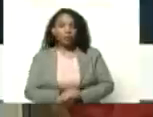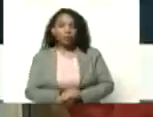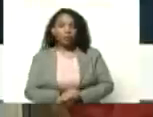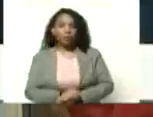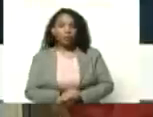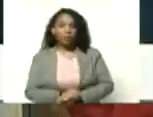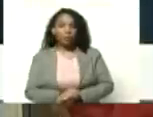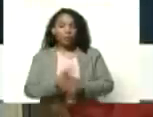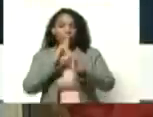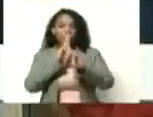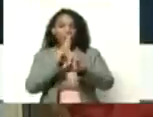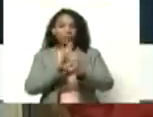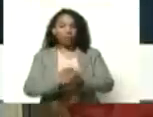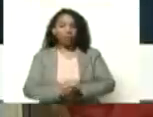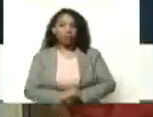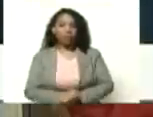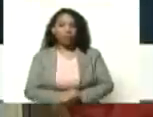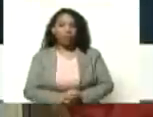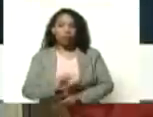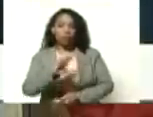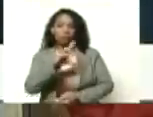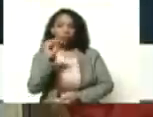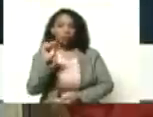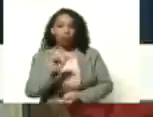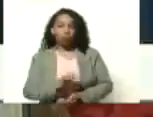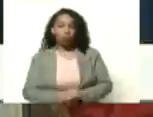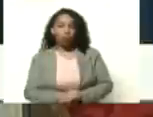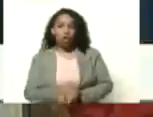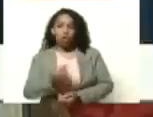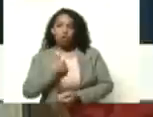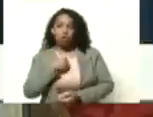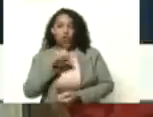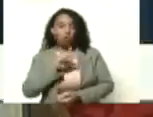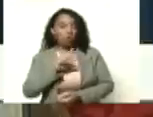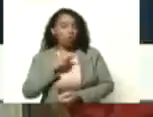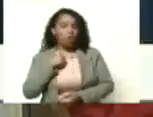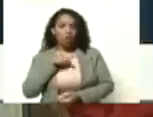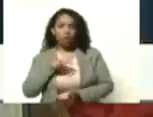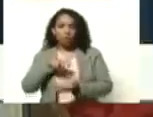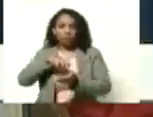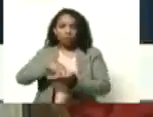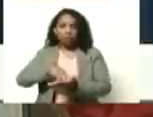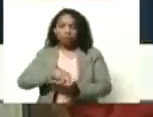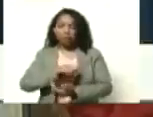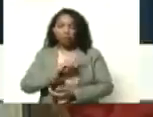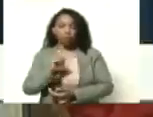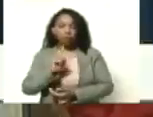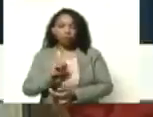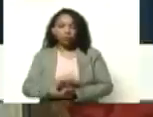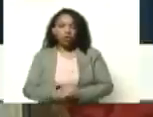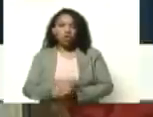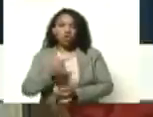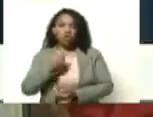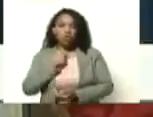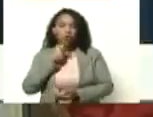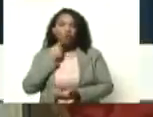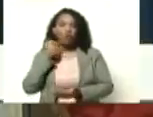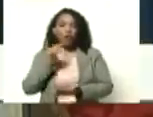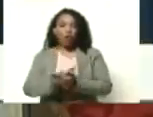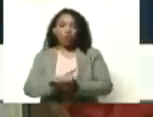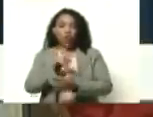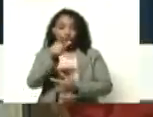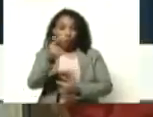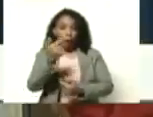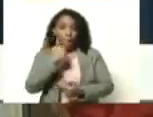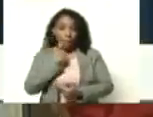le responde y le dice no yo no me voy a arrodillar yo voy a morir de pie si me van a matar